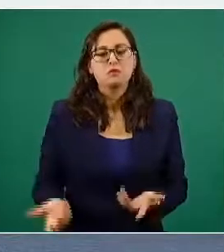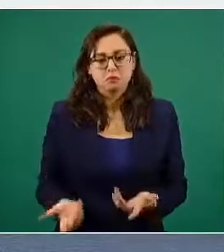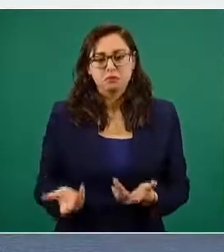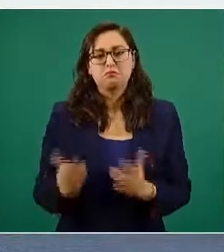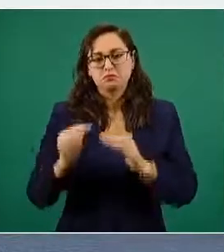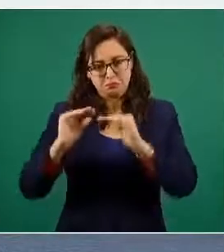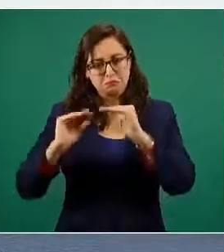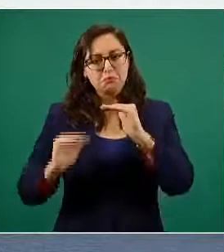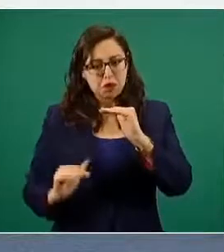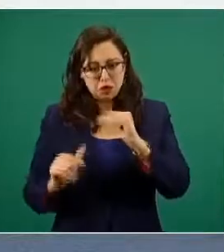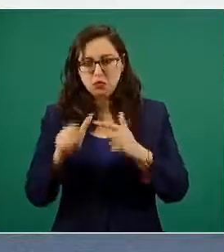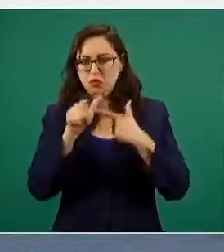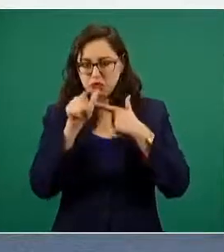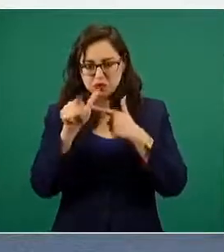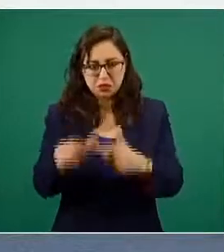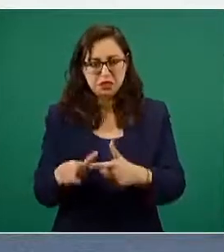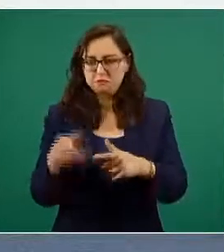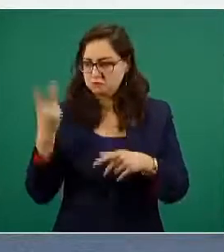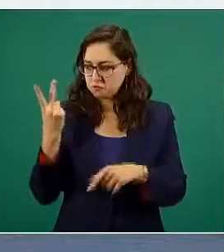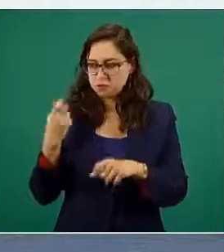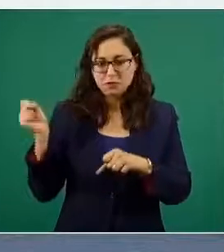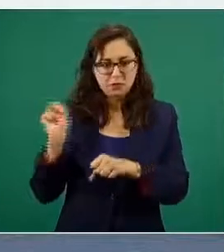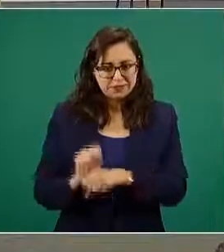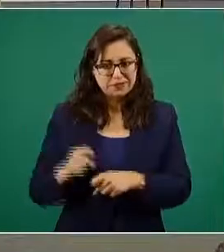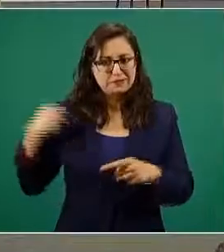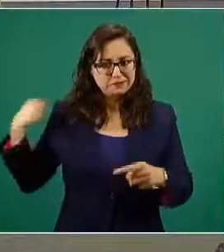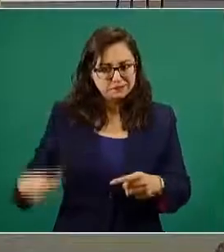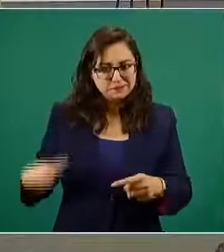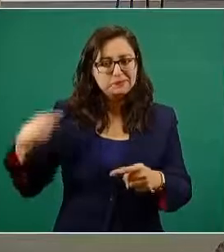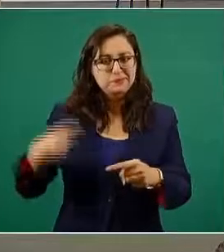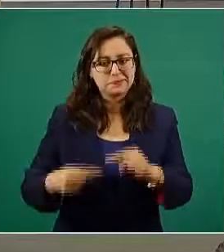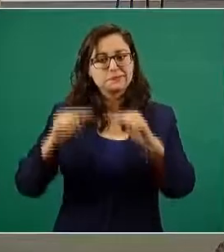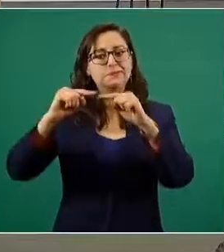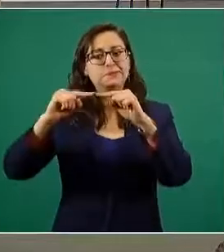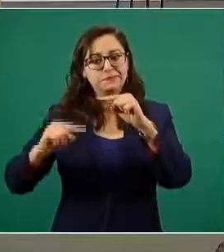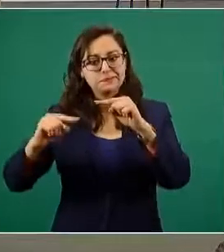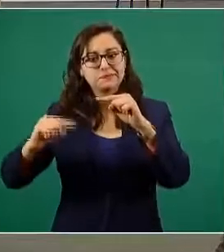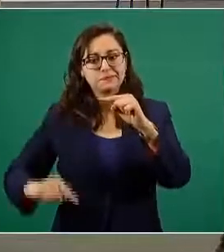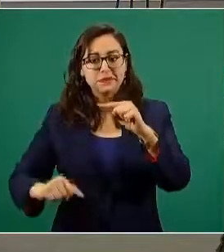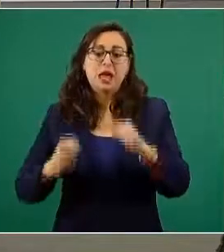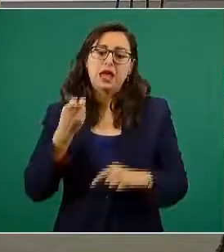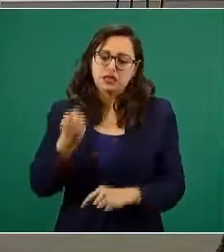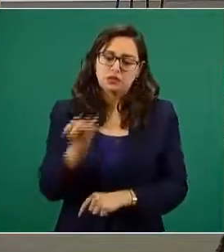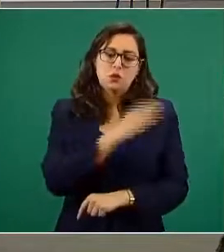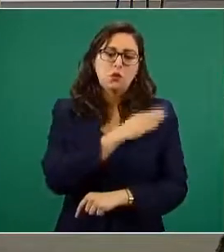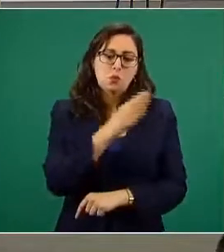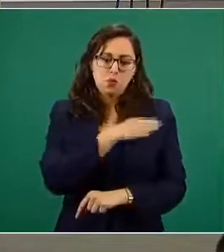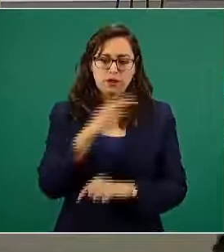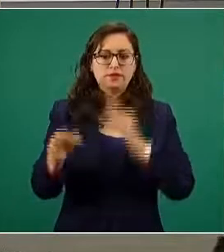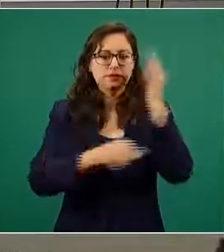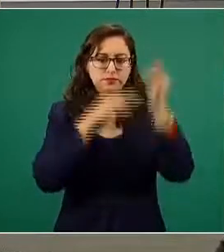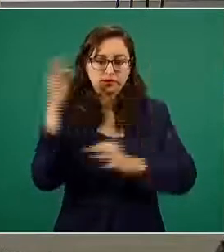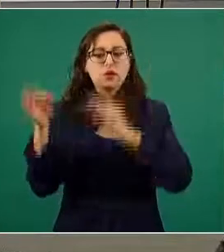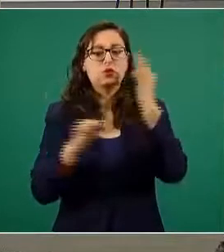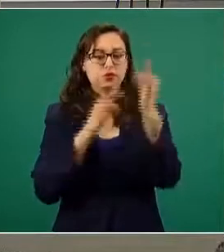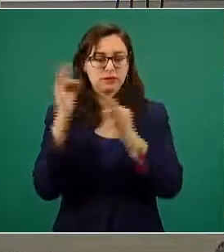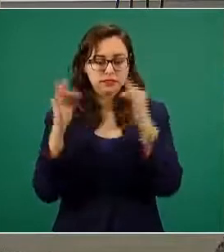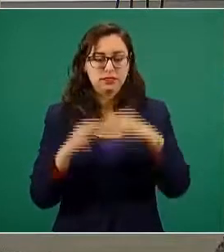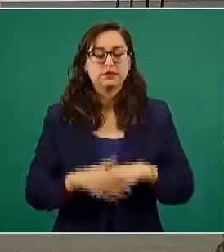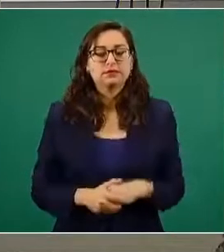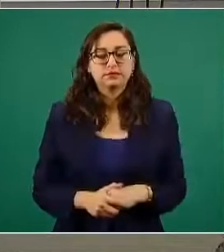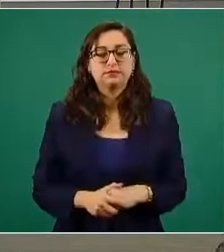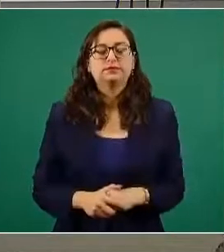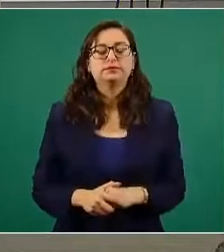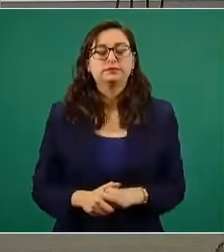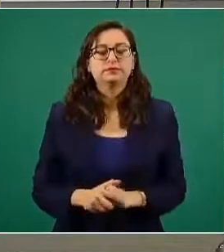de descenso ya por 2 semanas consecutivas, lo cual es alentador. Por el otro lado, quiero destacar lo que hemos señalado en